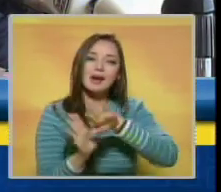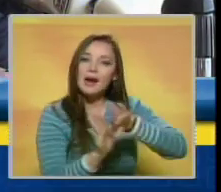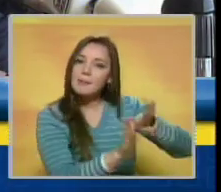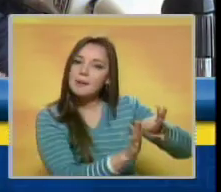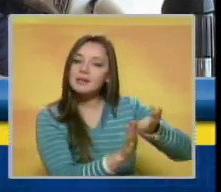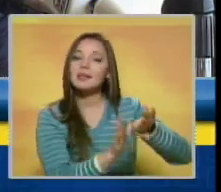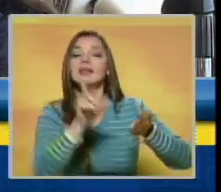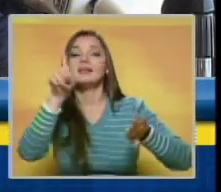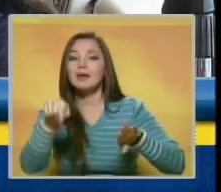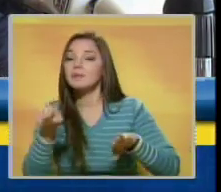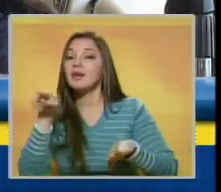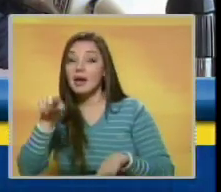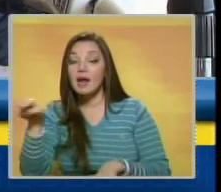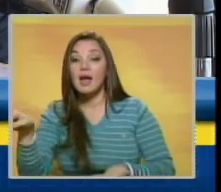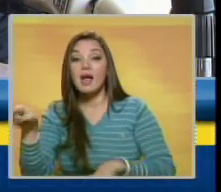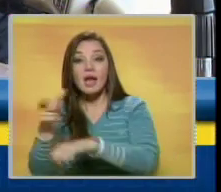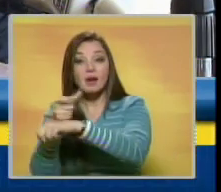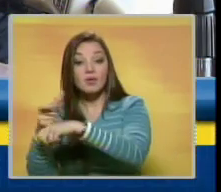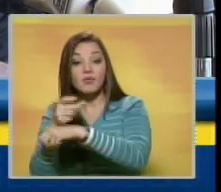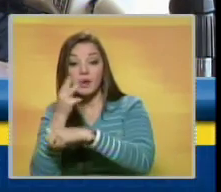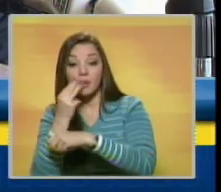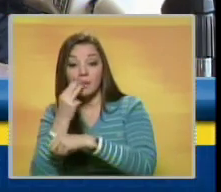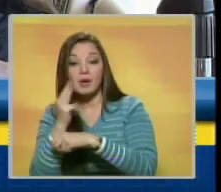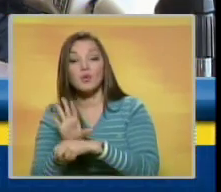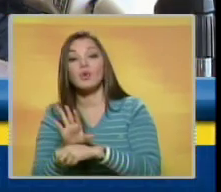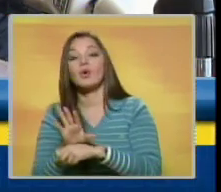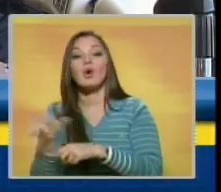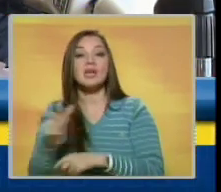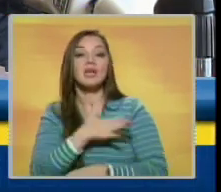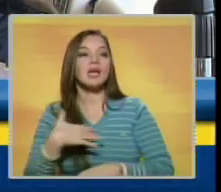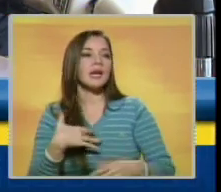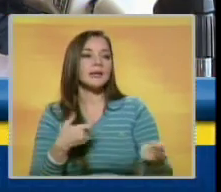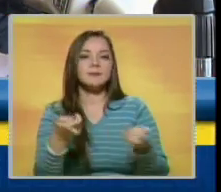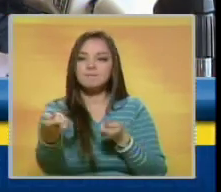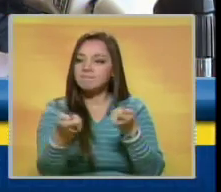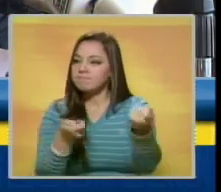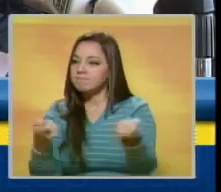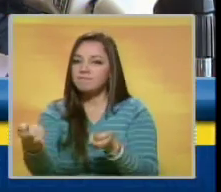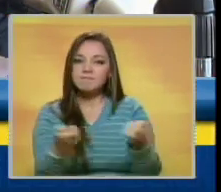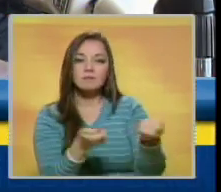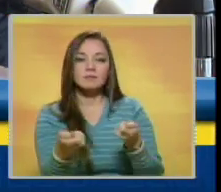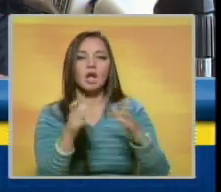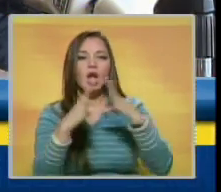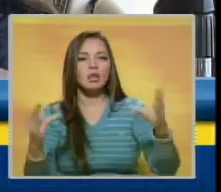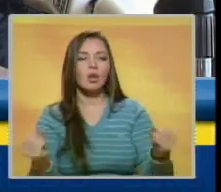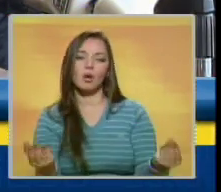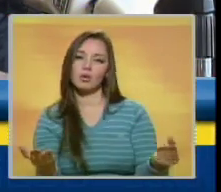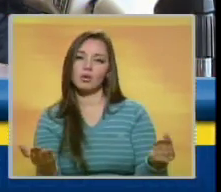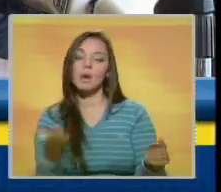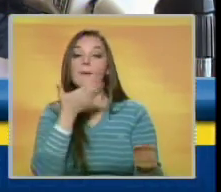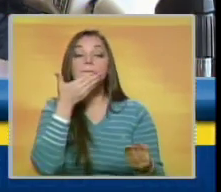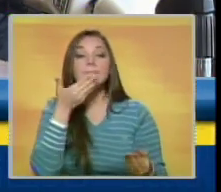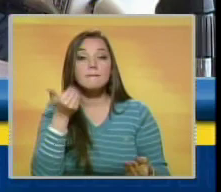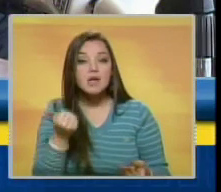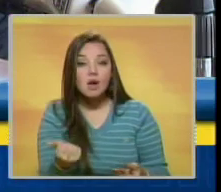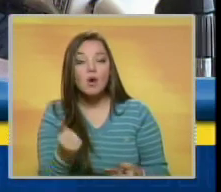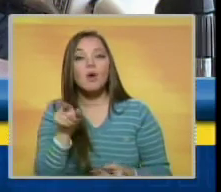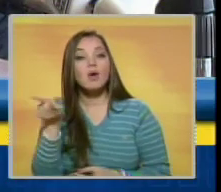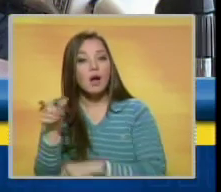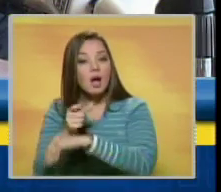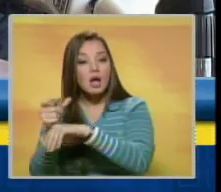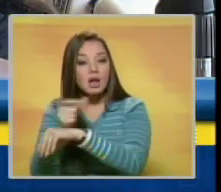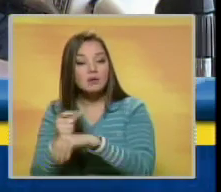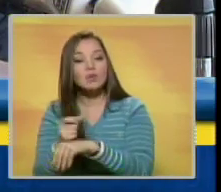el afán de controlarlo todo, el gobierno impulse reformas que eliminen trabas